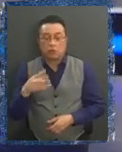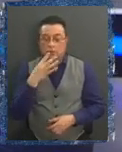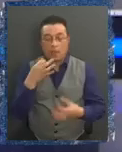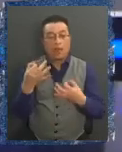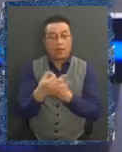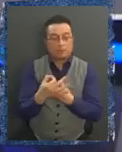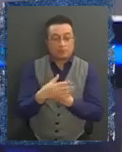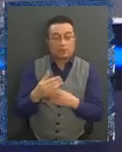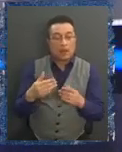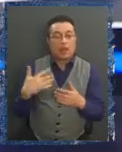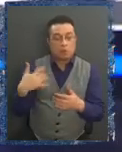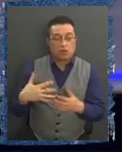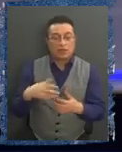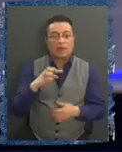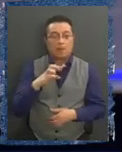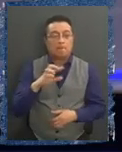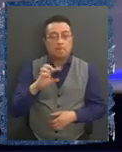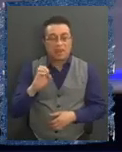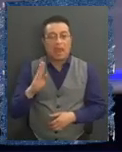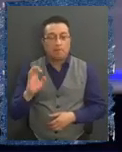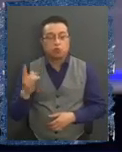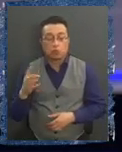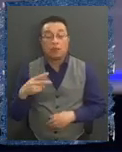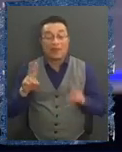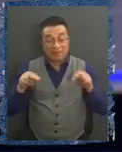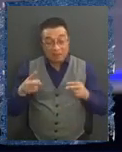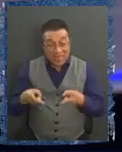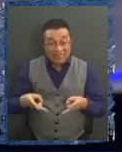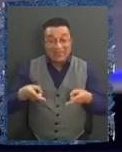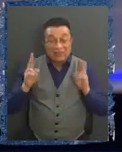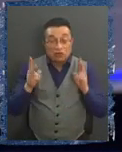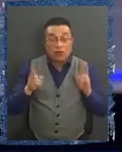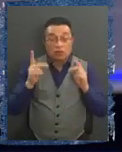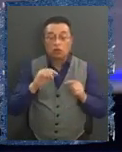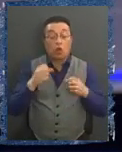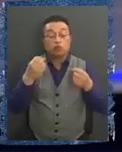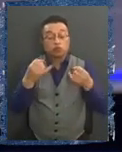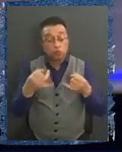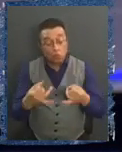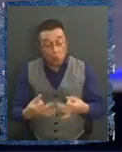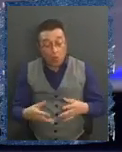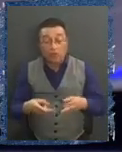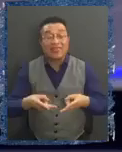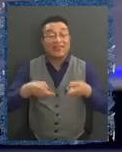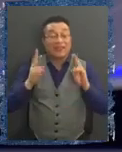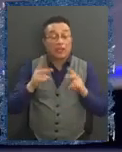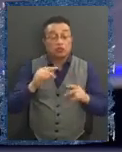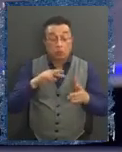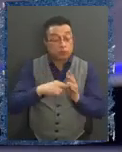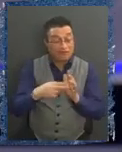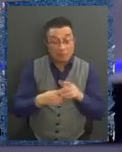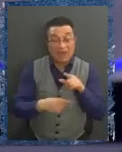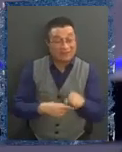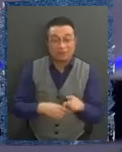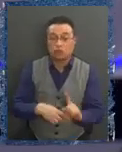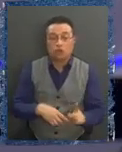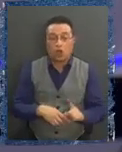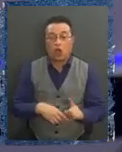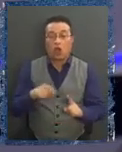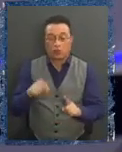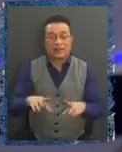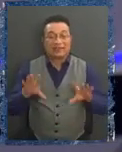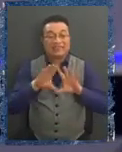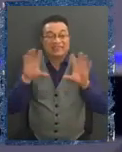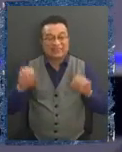importancia del preámbulo. El tema de los derechos, el problema no estriba en el número de derechos asegurados en la Constitución, sino en el sistema